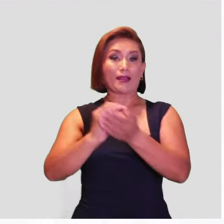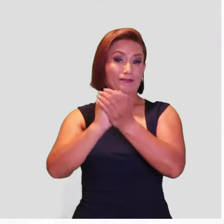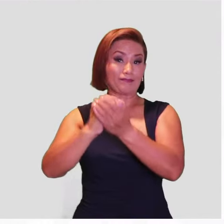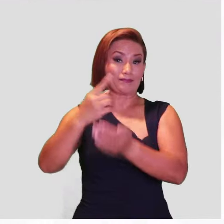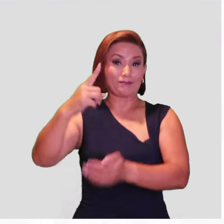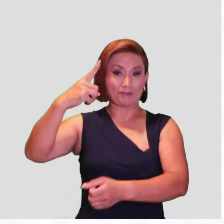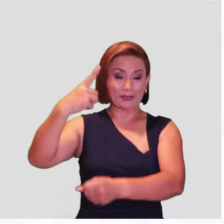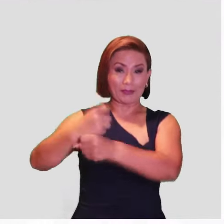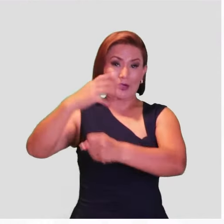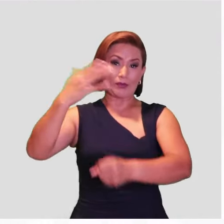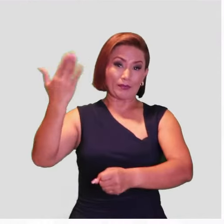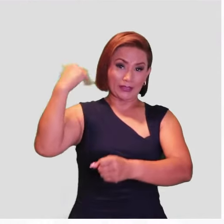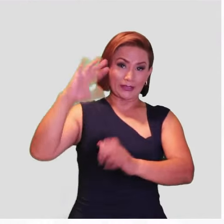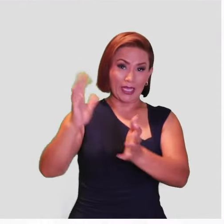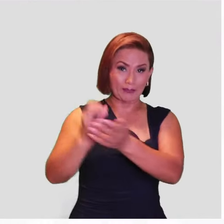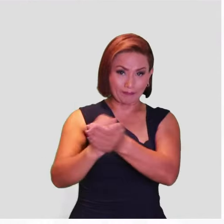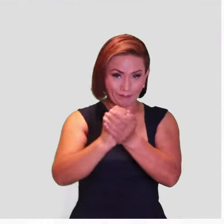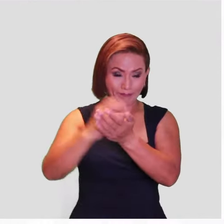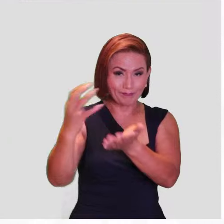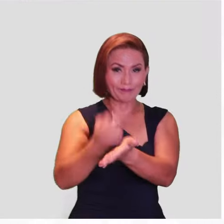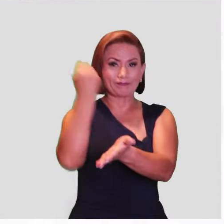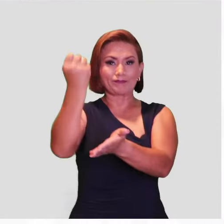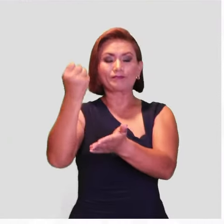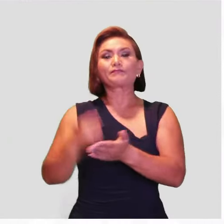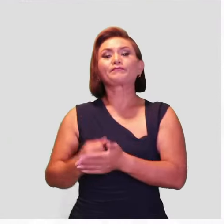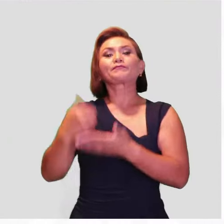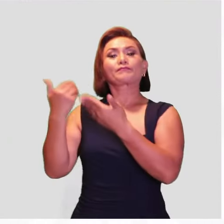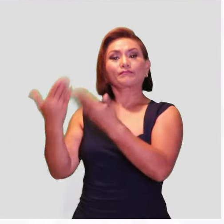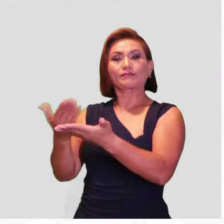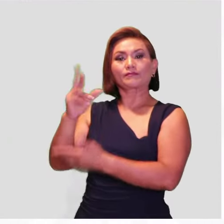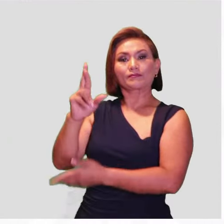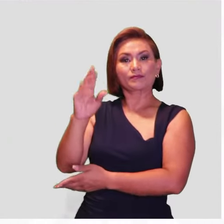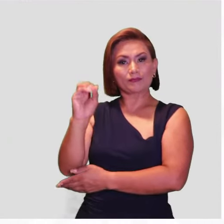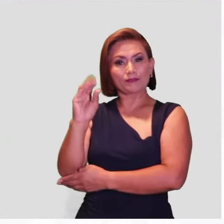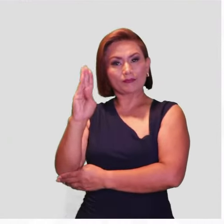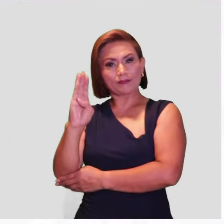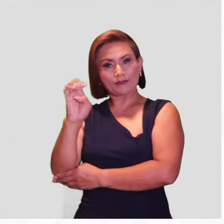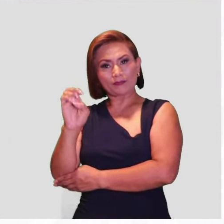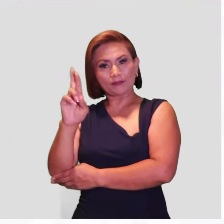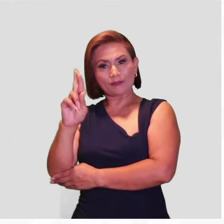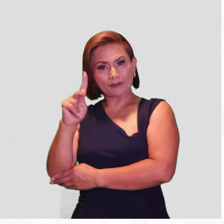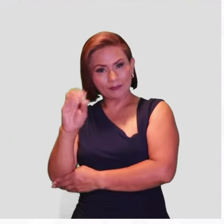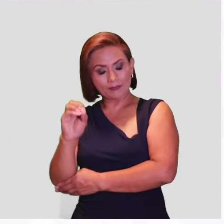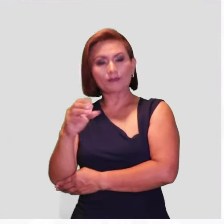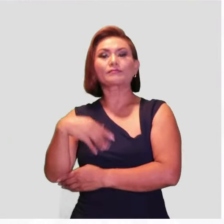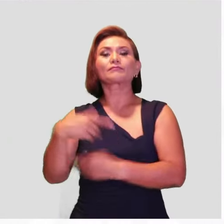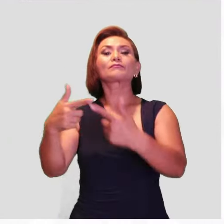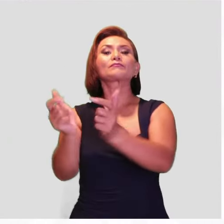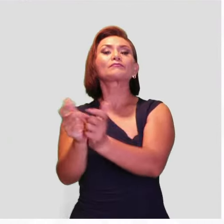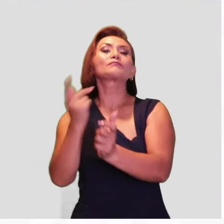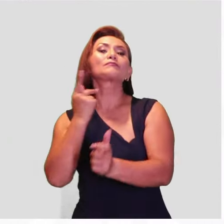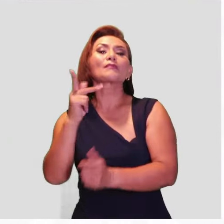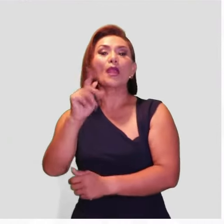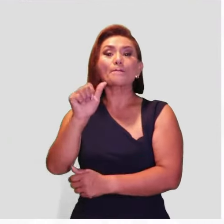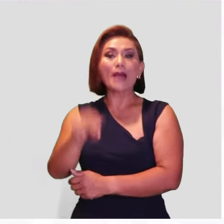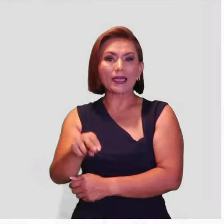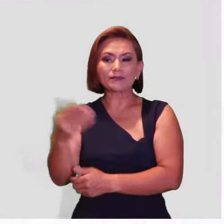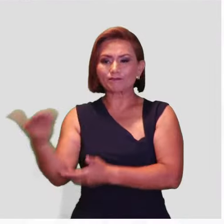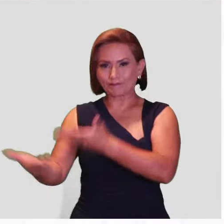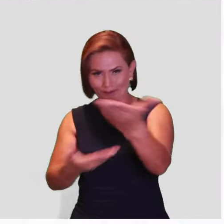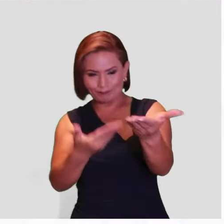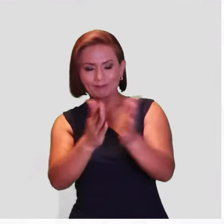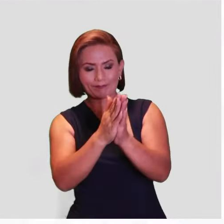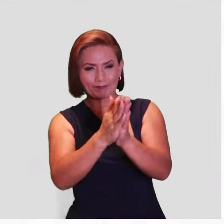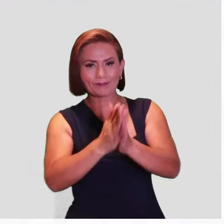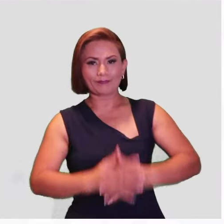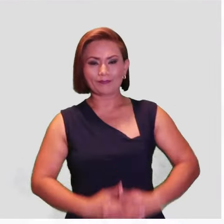damos inicio y cedo el uso de la voz al candidato Roberto Carlos Cabrera Valencia del Partido de Acción Nacional. Adelante, candidato, lo